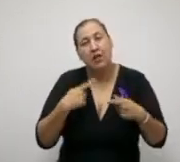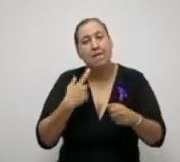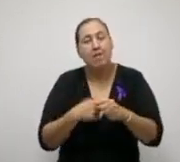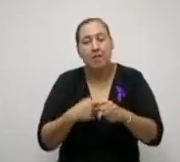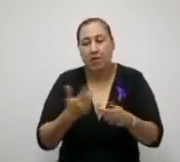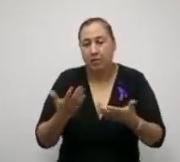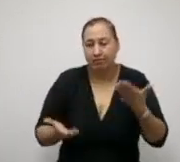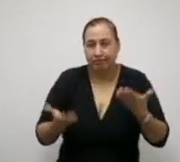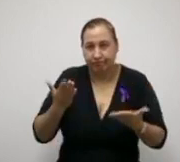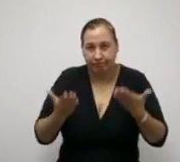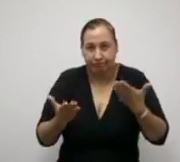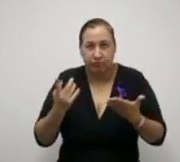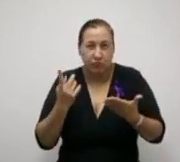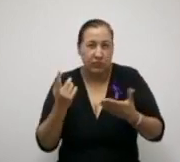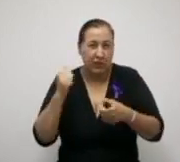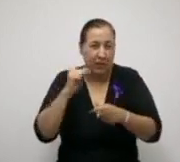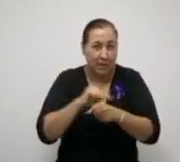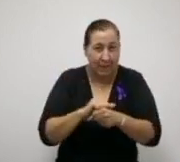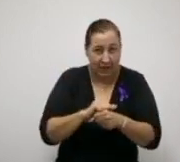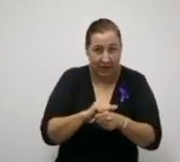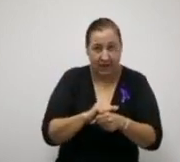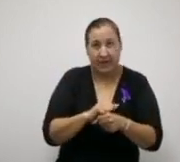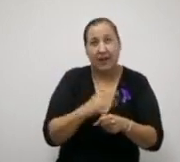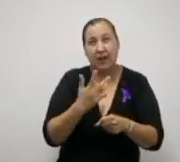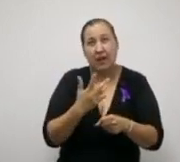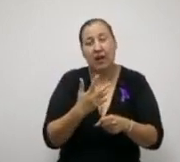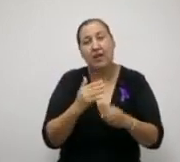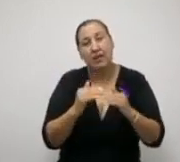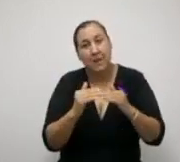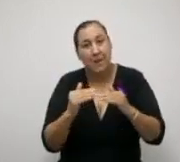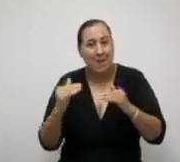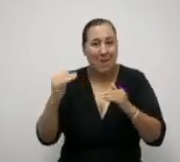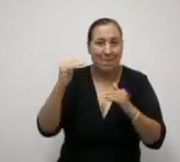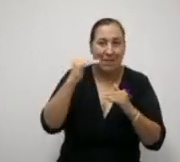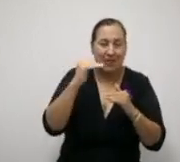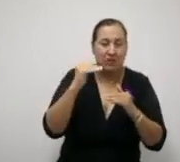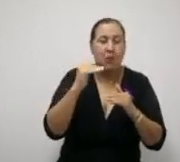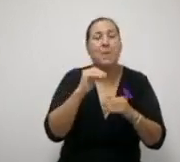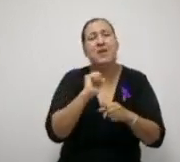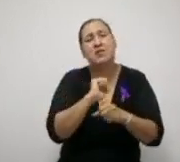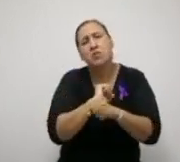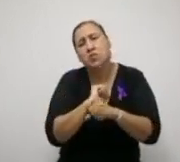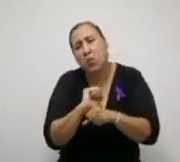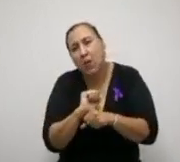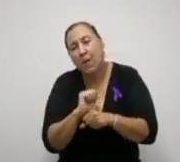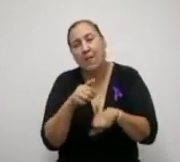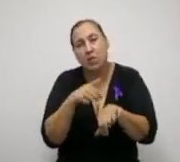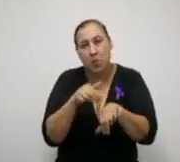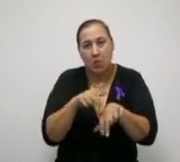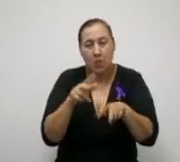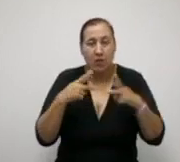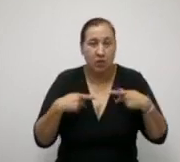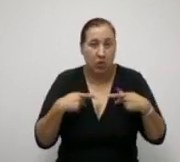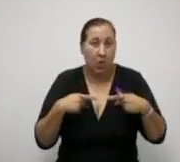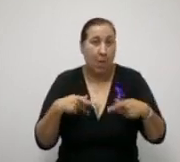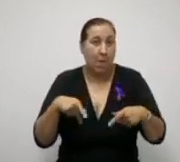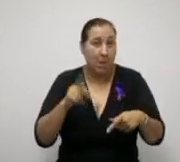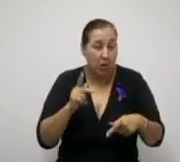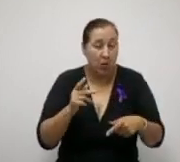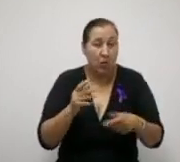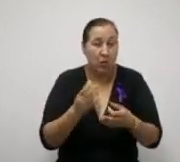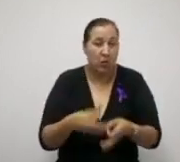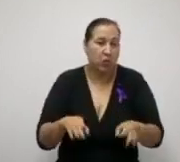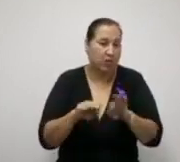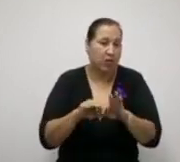comparativa con la semana previa, en esta semana se elevaron las cifras de manera ligera y afortunadamente continuamos sin ninguna defunción para